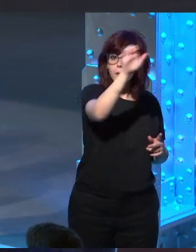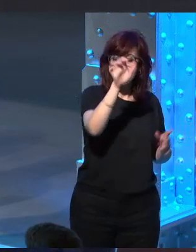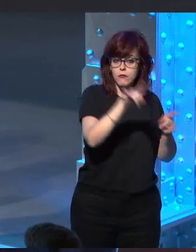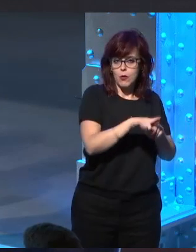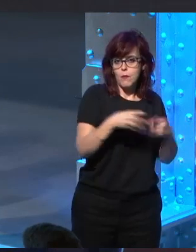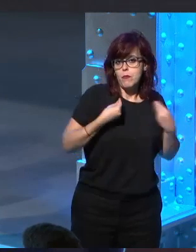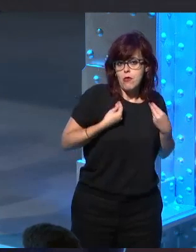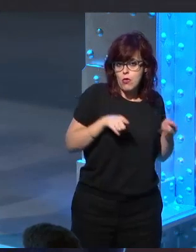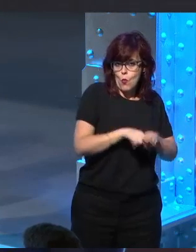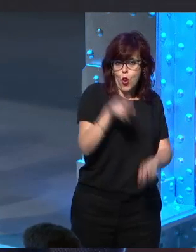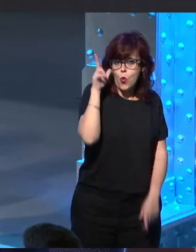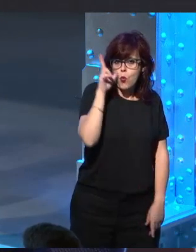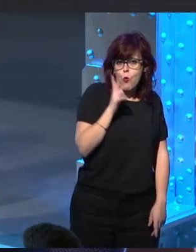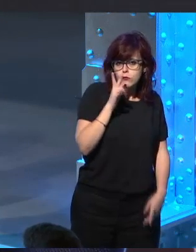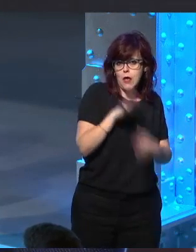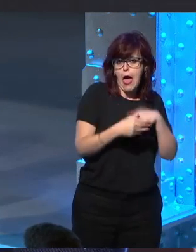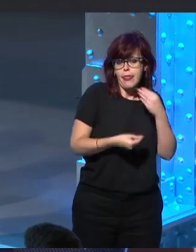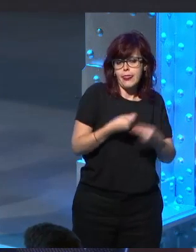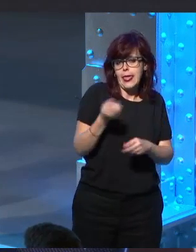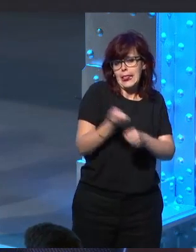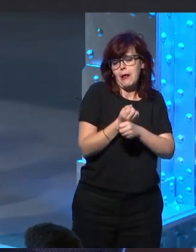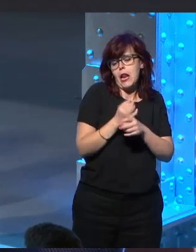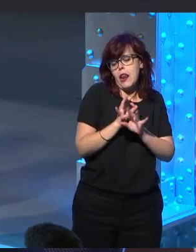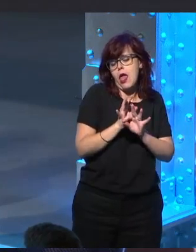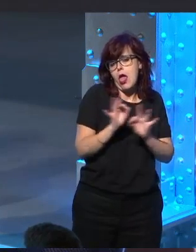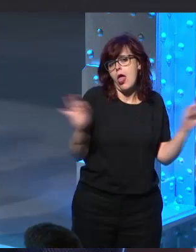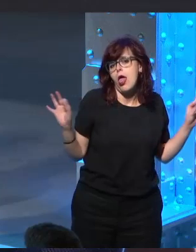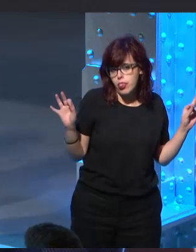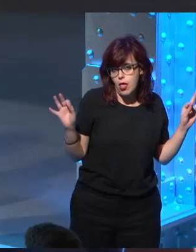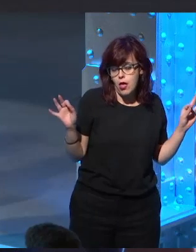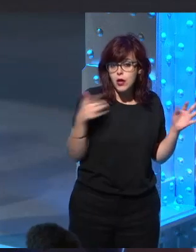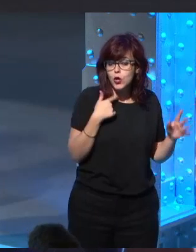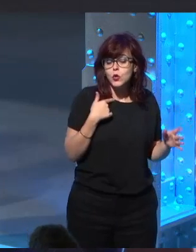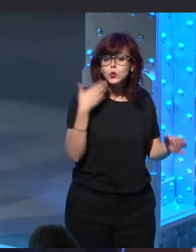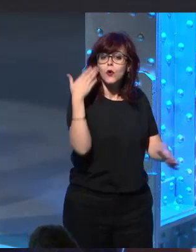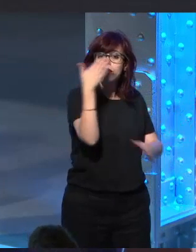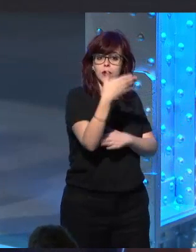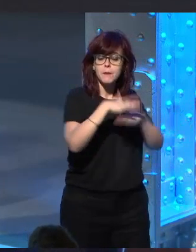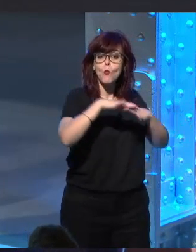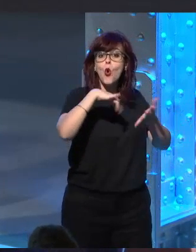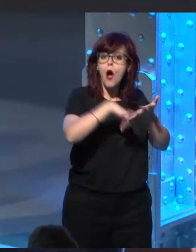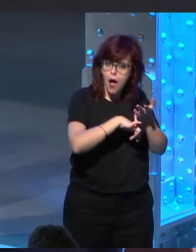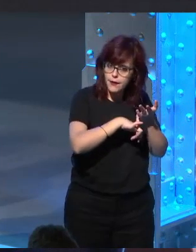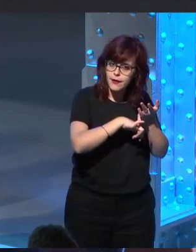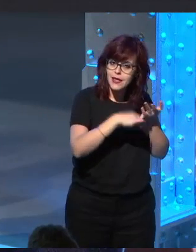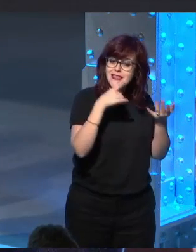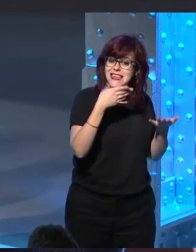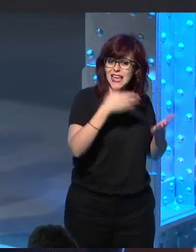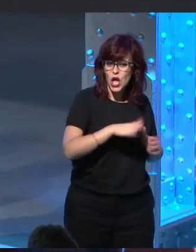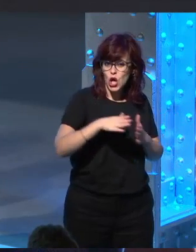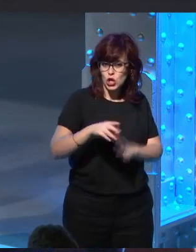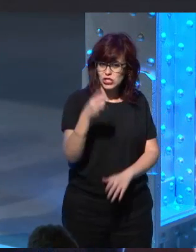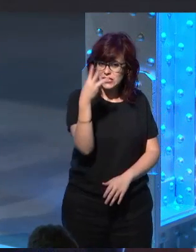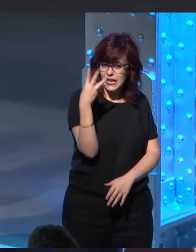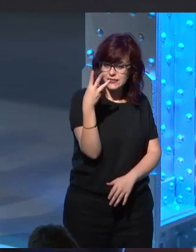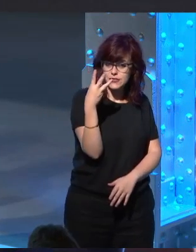película. No pegábamos ni brote. Y entonces, bueno, habíamos ido con las familias. Yo fui con mi mujer, con 3 niños y